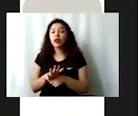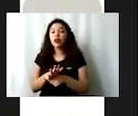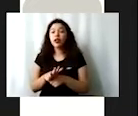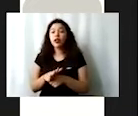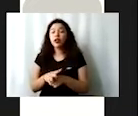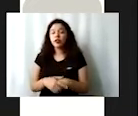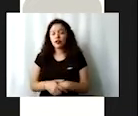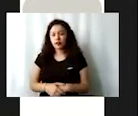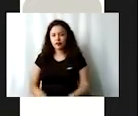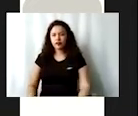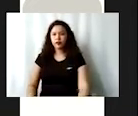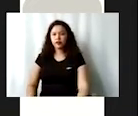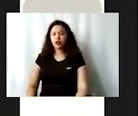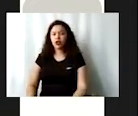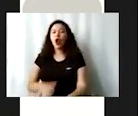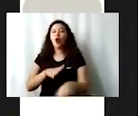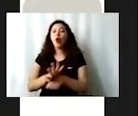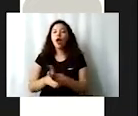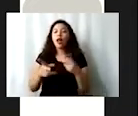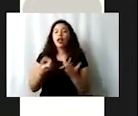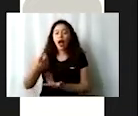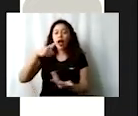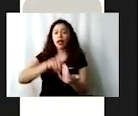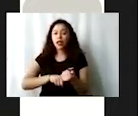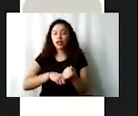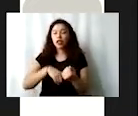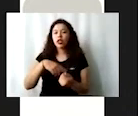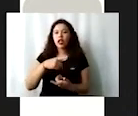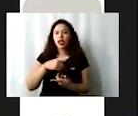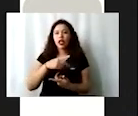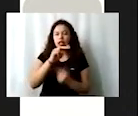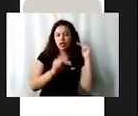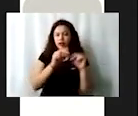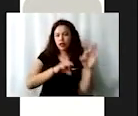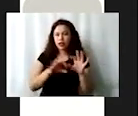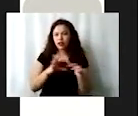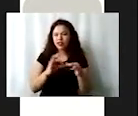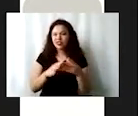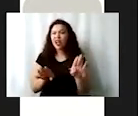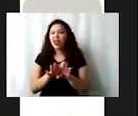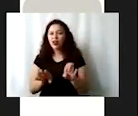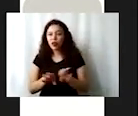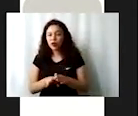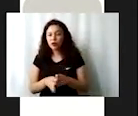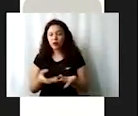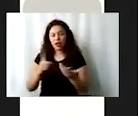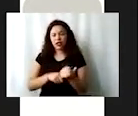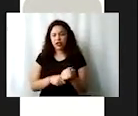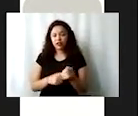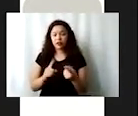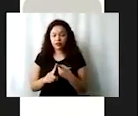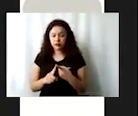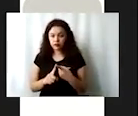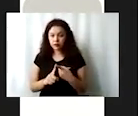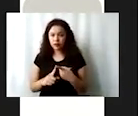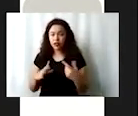vendría y cómo desarrollar ese contenido del puesto. Ese contenido del puesto implica una